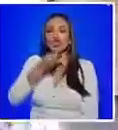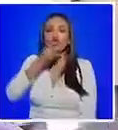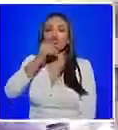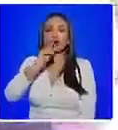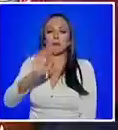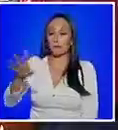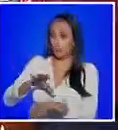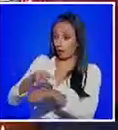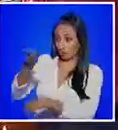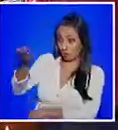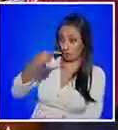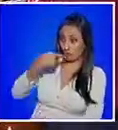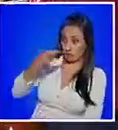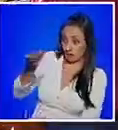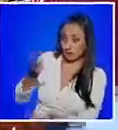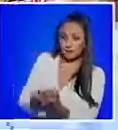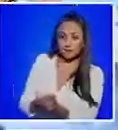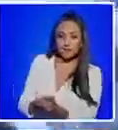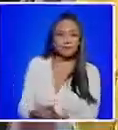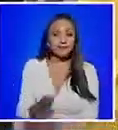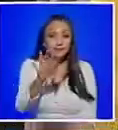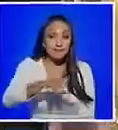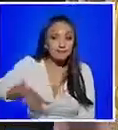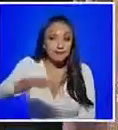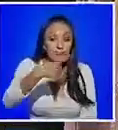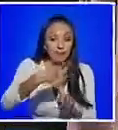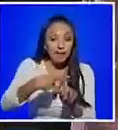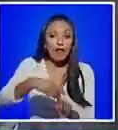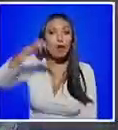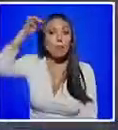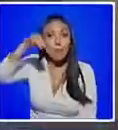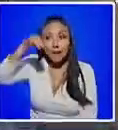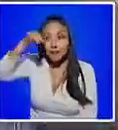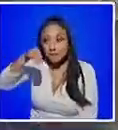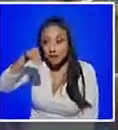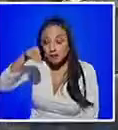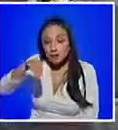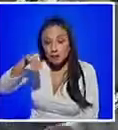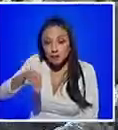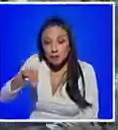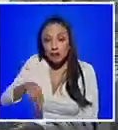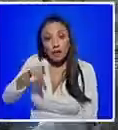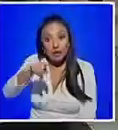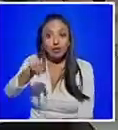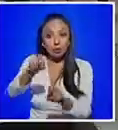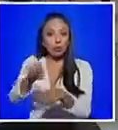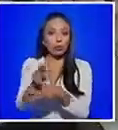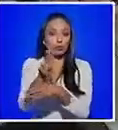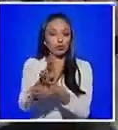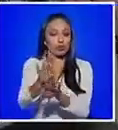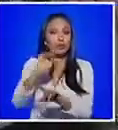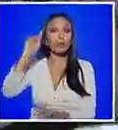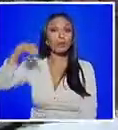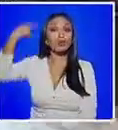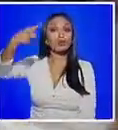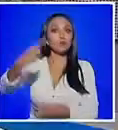doctor. Ahí está, mírale. Así es la Feria de las Cuadras, solo los martes. Nuevo usado es una opción para el próximo año lectivo.